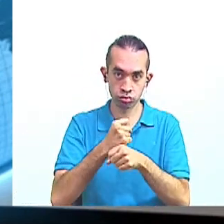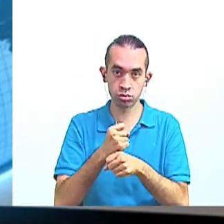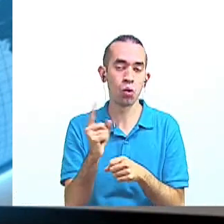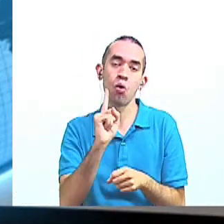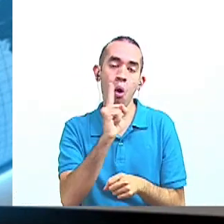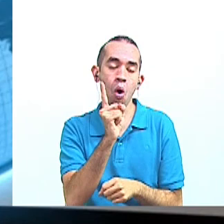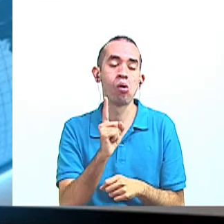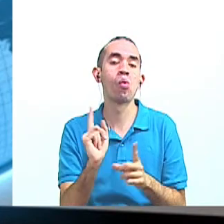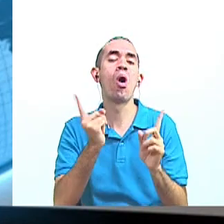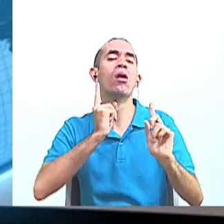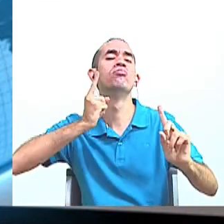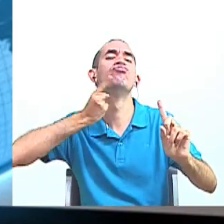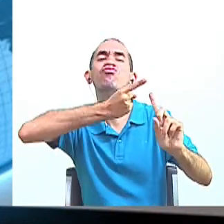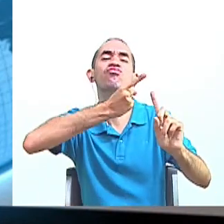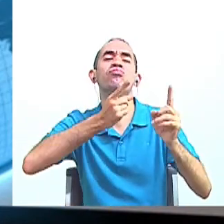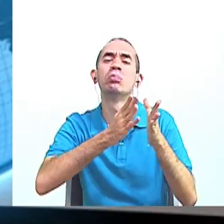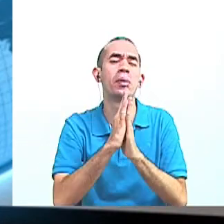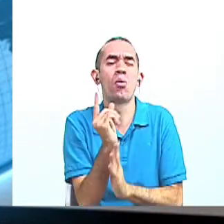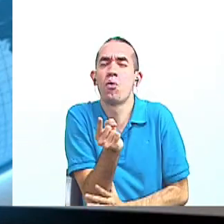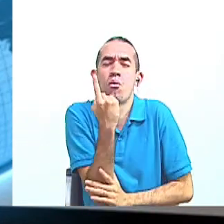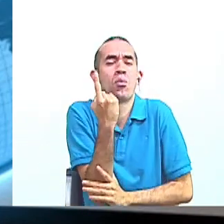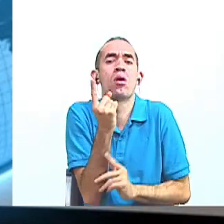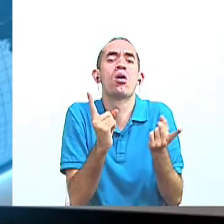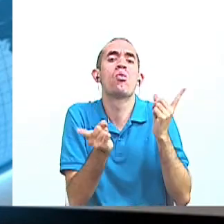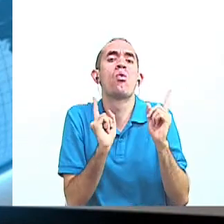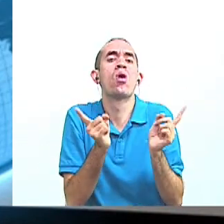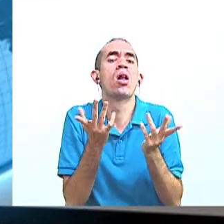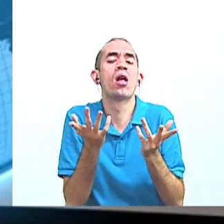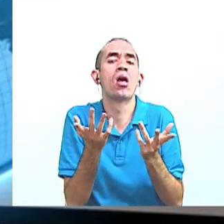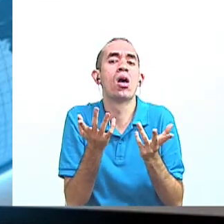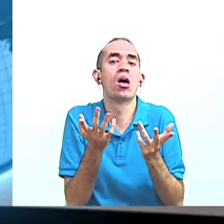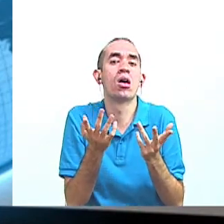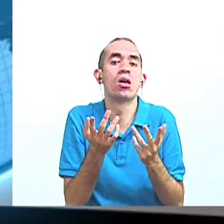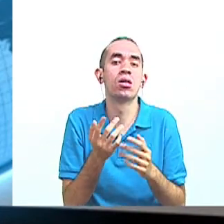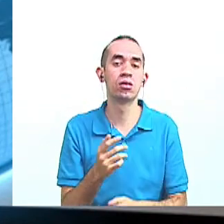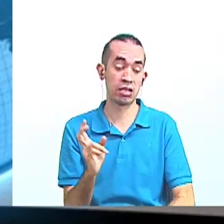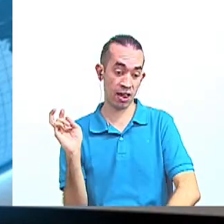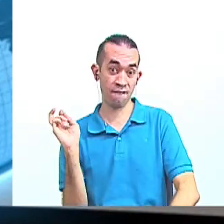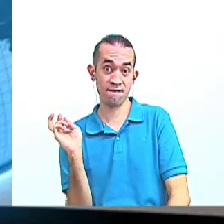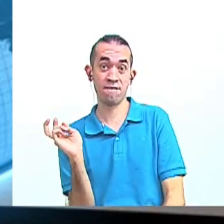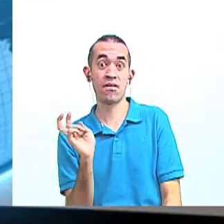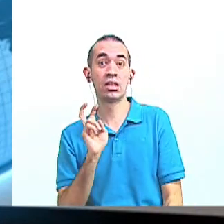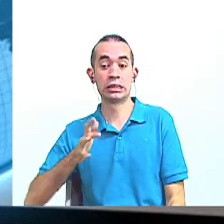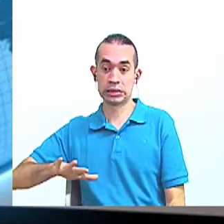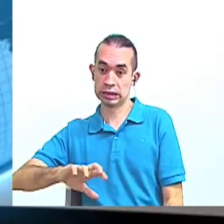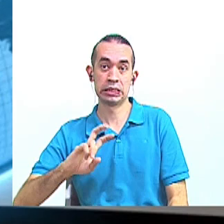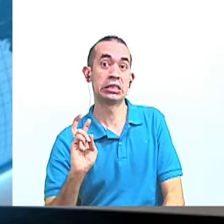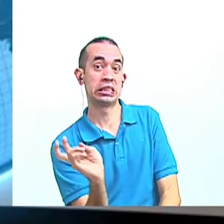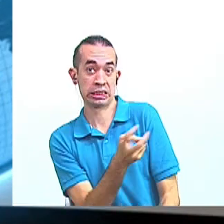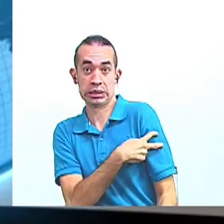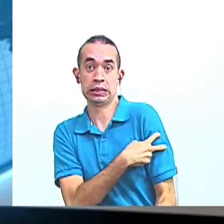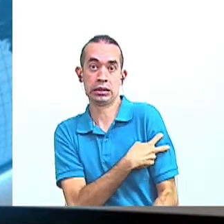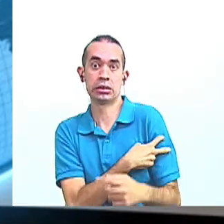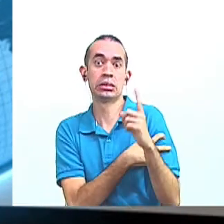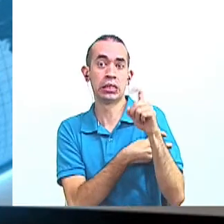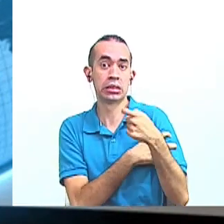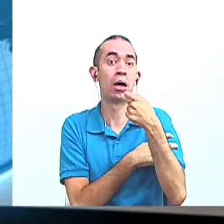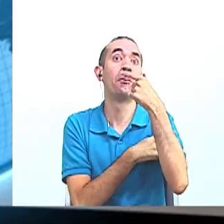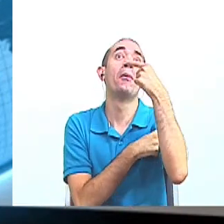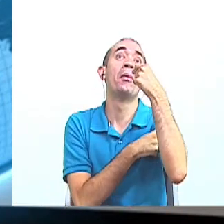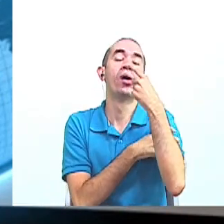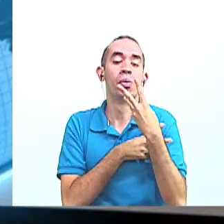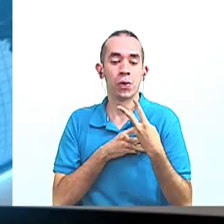bananera lo que pedía, lo único que pedía, era suero antiofídico para que